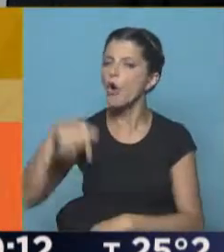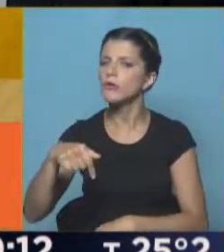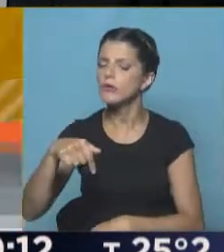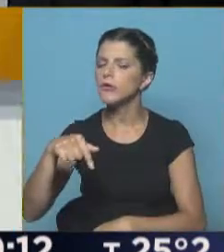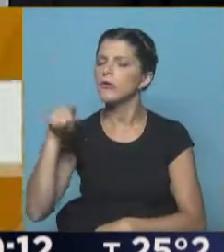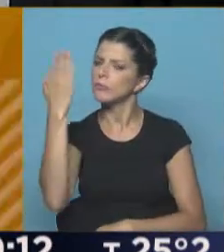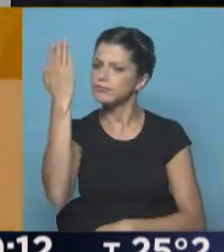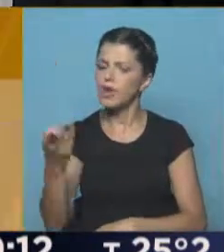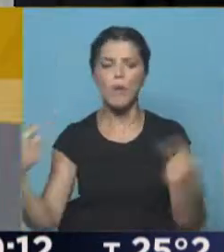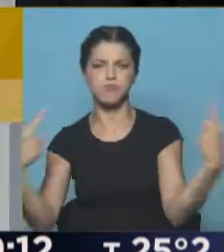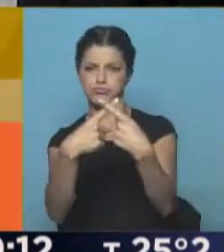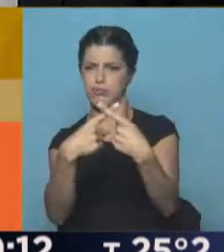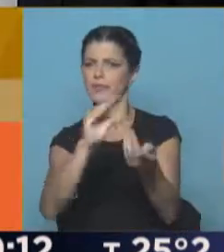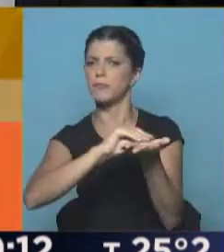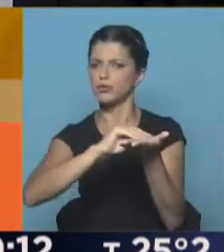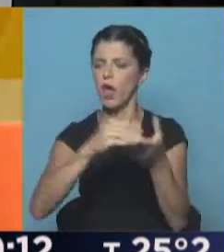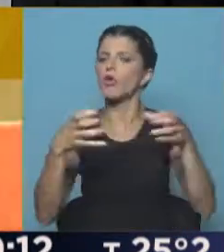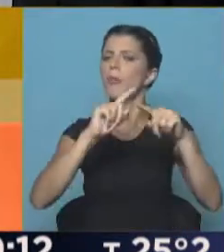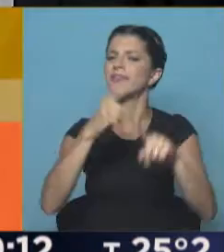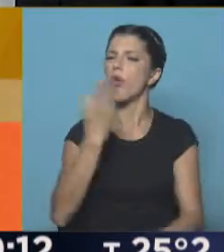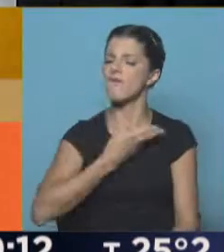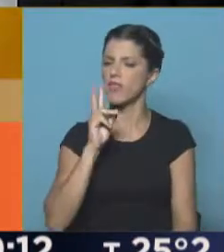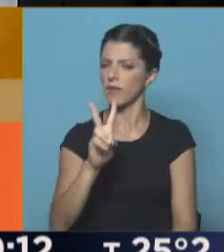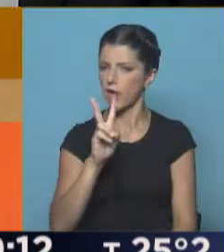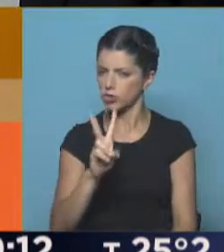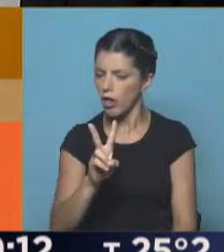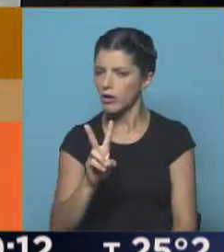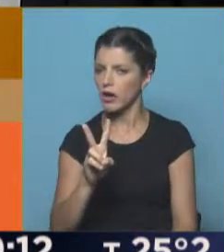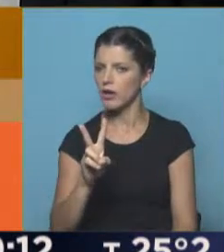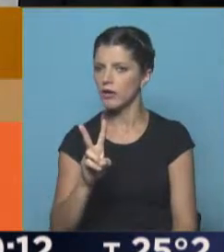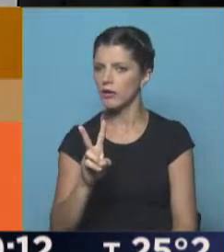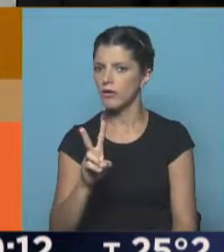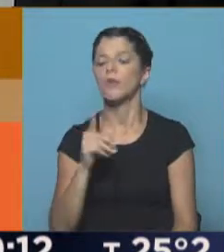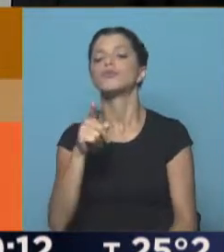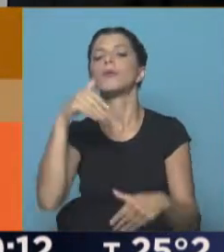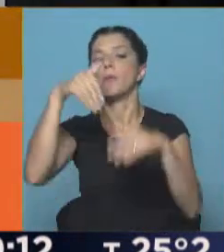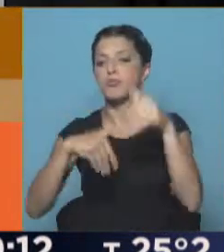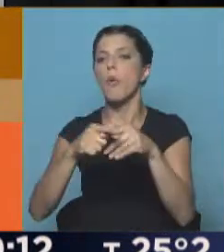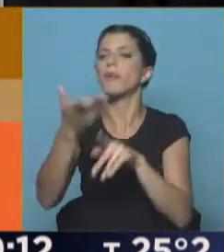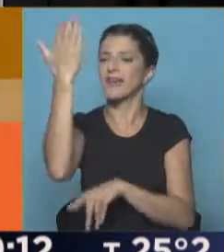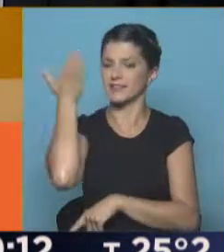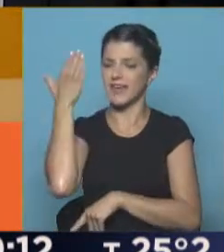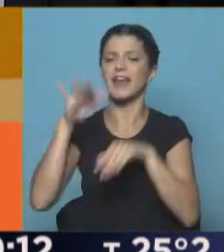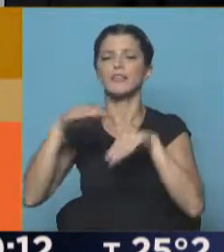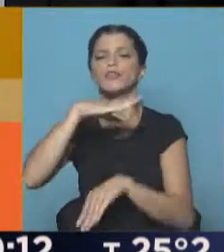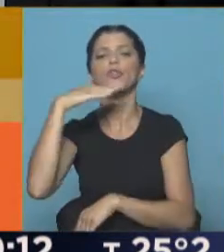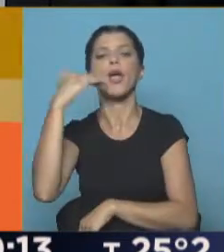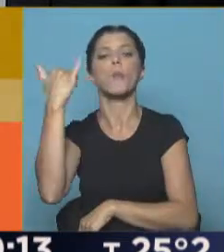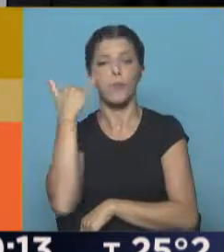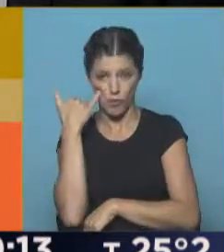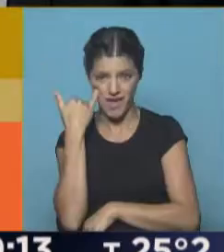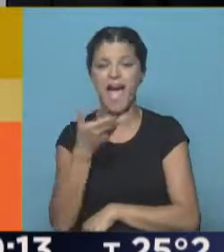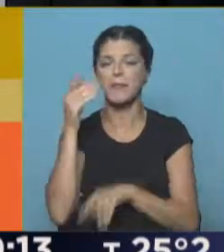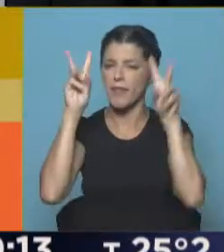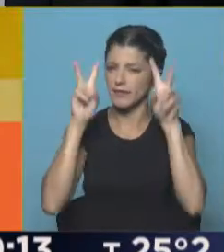cruce con los diputados del Frente para la Victoria cuando se propuso una moción de privilegio por la agresión que sufrió ayer en Jujuy la diputada Mayra